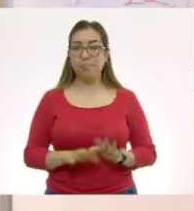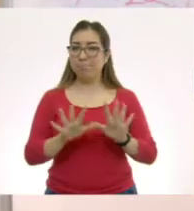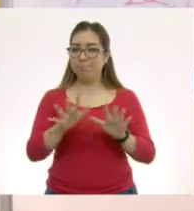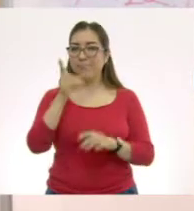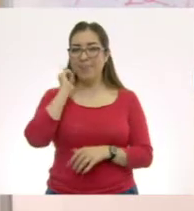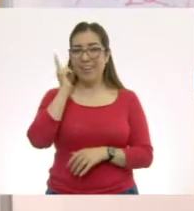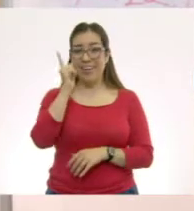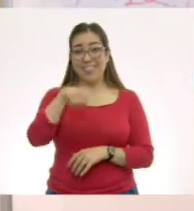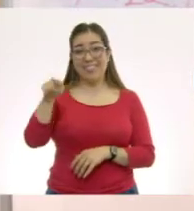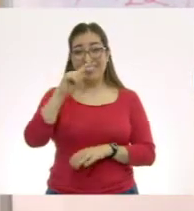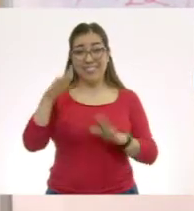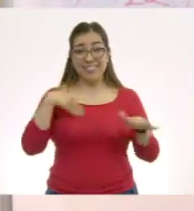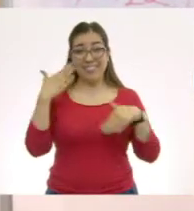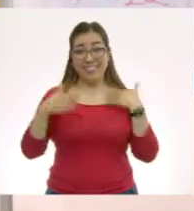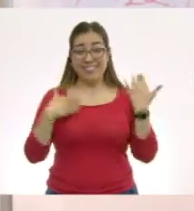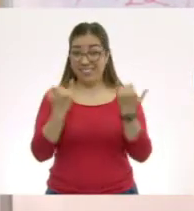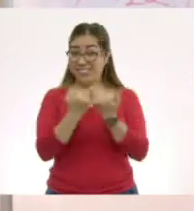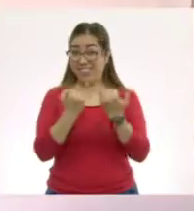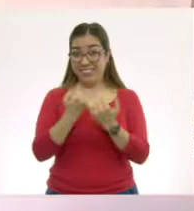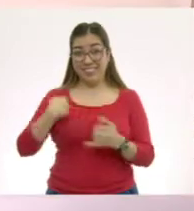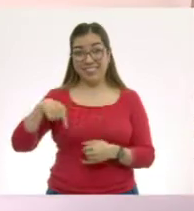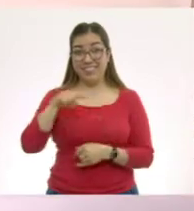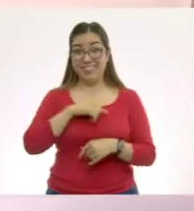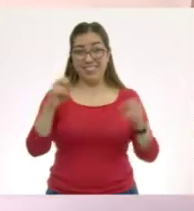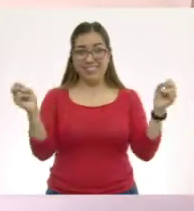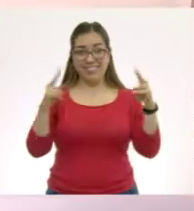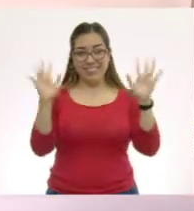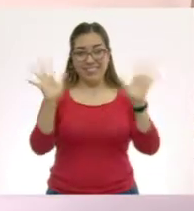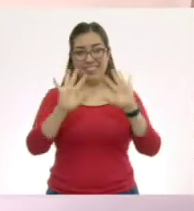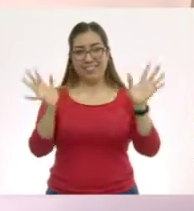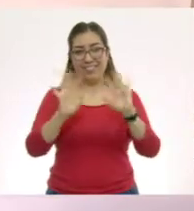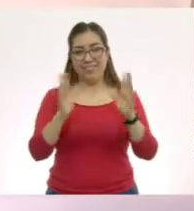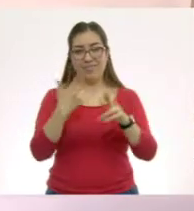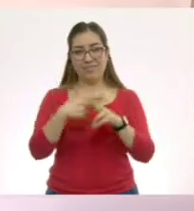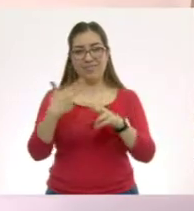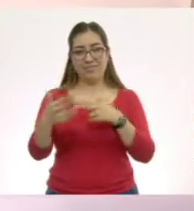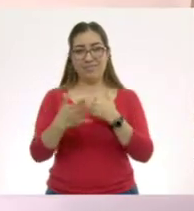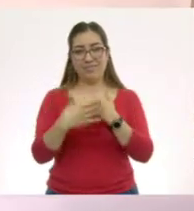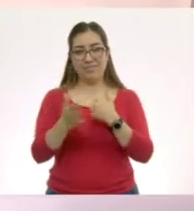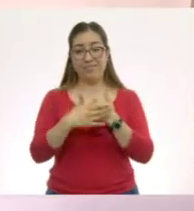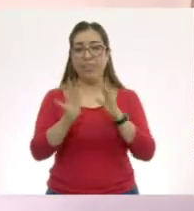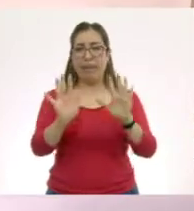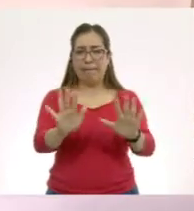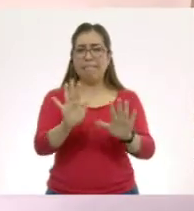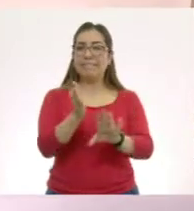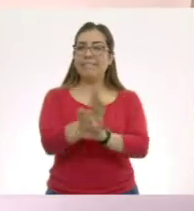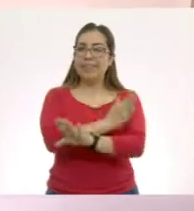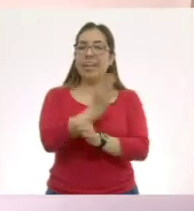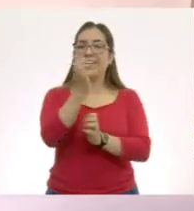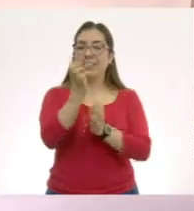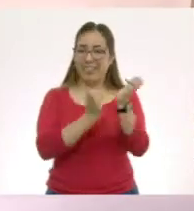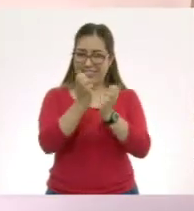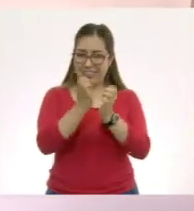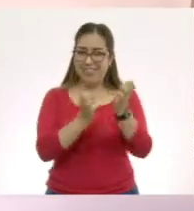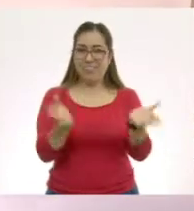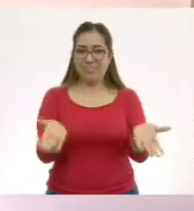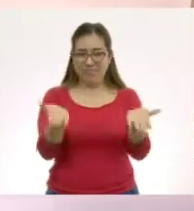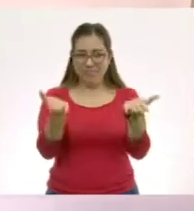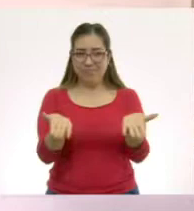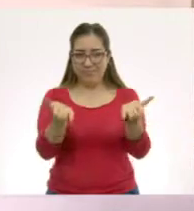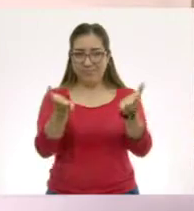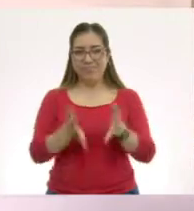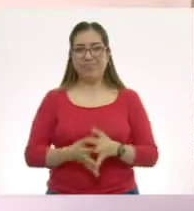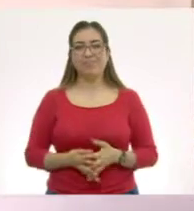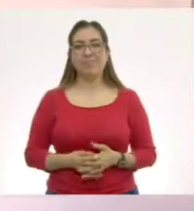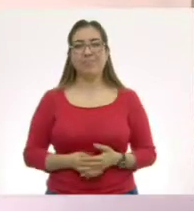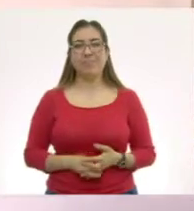Espero lo hayan disfrutado tanto como nosotros. ¡Nos vemos! ¡Hasta la próxima! ¡Ajaja! ¡Pero antes a movernos! ¡Vamos a